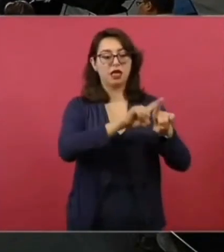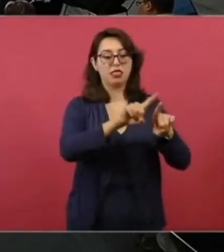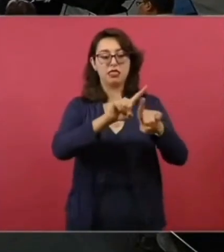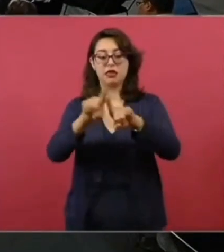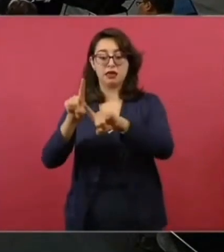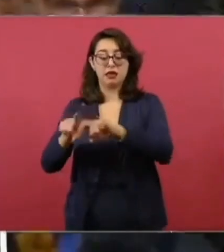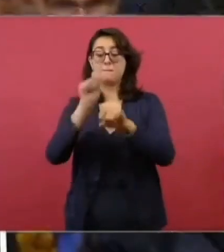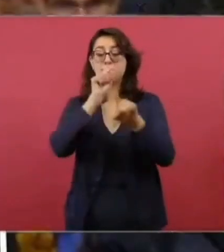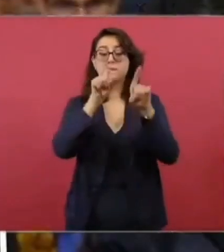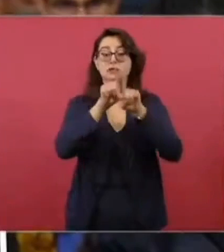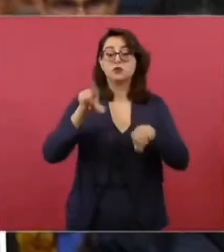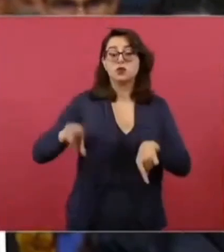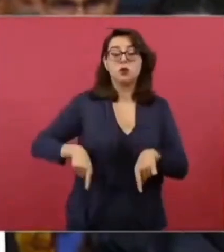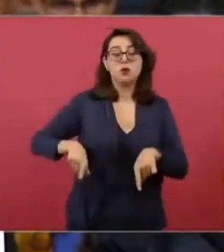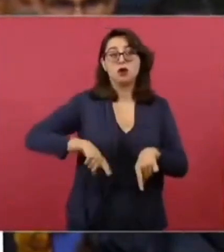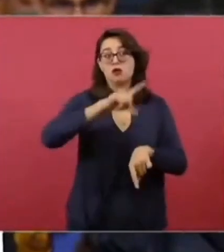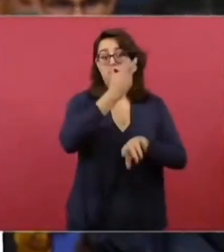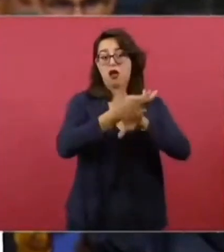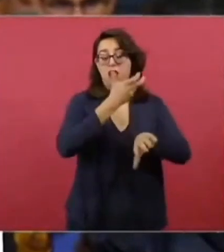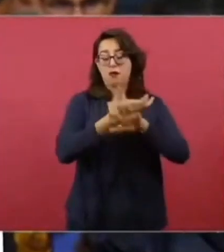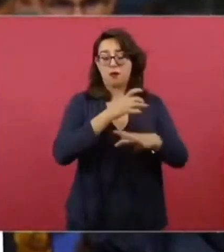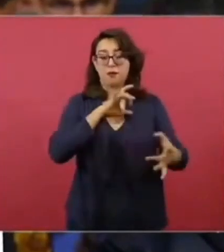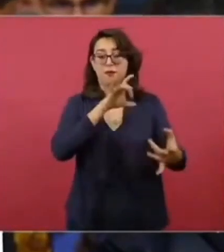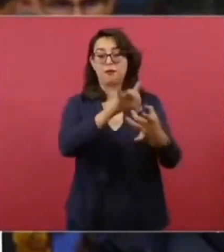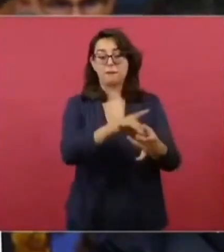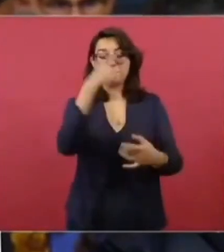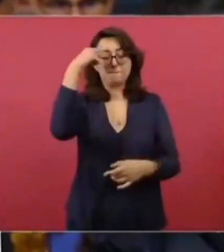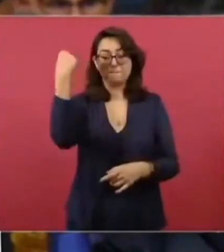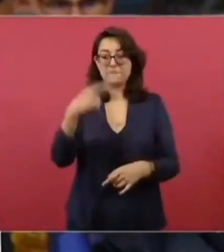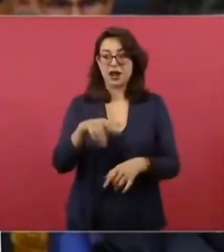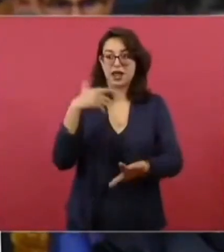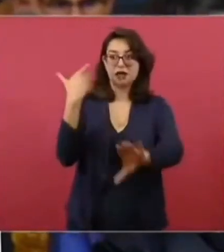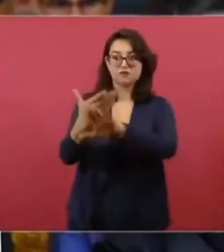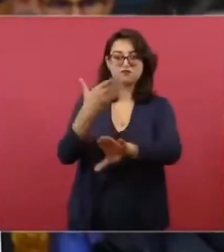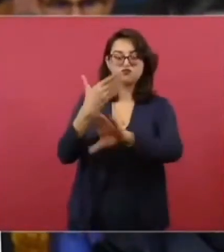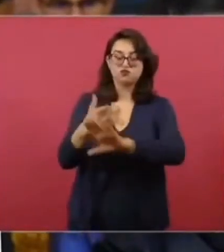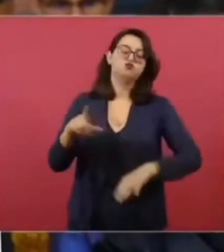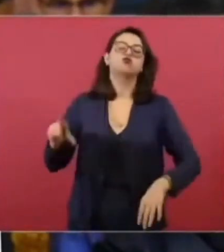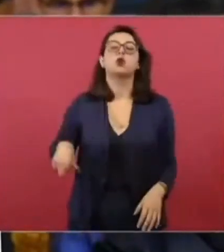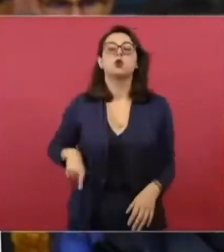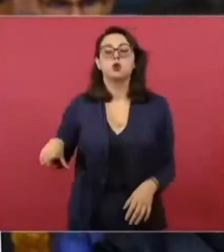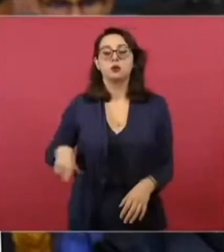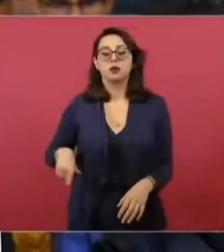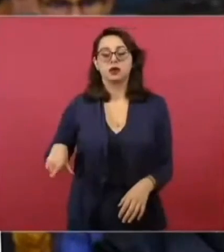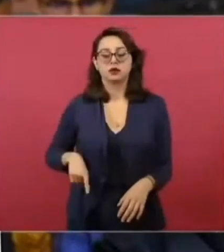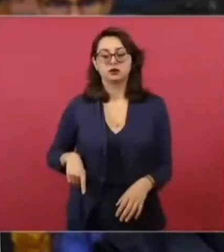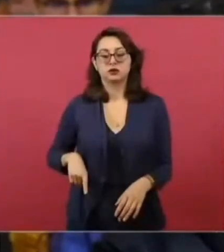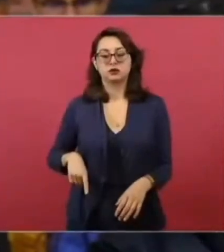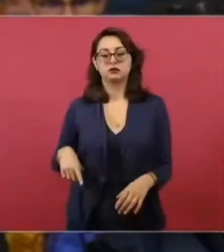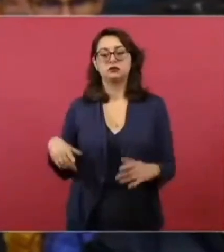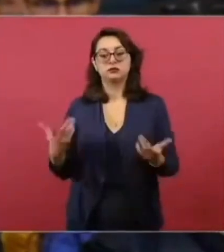esta organización. Y está, por otra parte, el hecho de que los medios de comunicación corporativos reciben